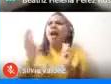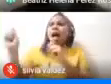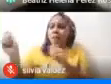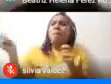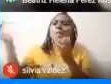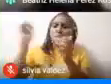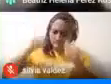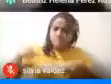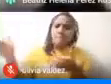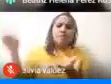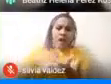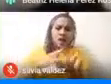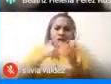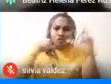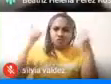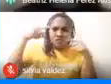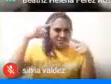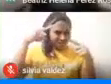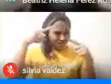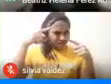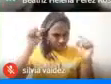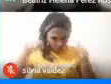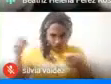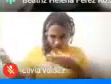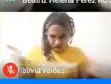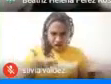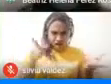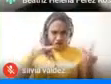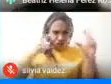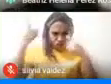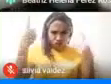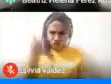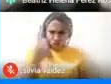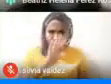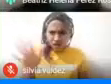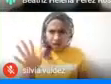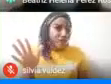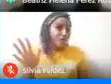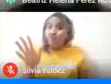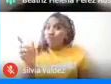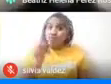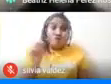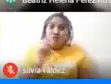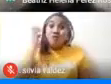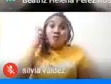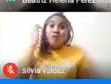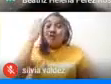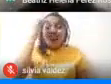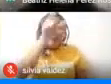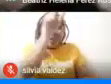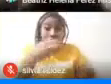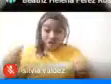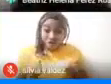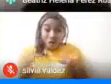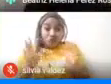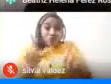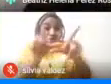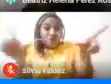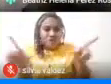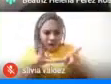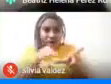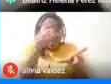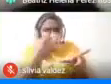turistas. No, no es para que podamos traer turistas solamente. Es porque aquel que vive ahí, si